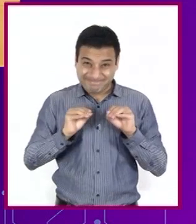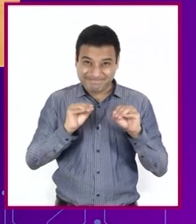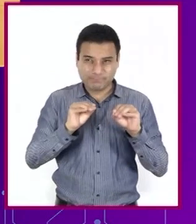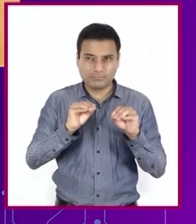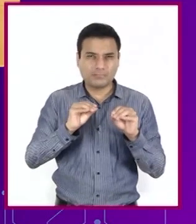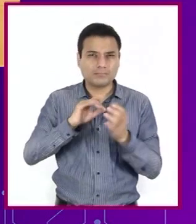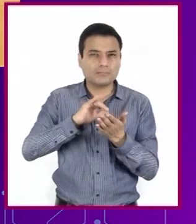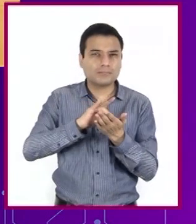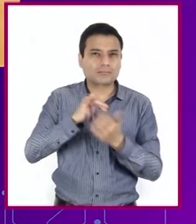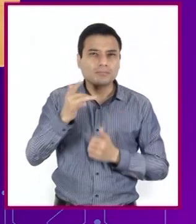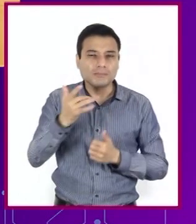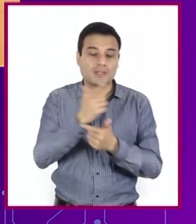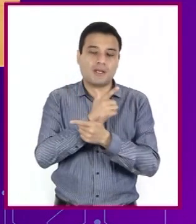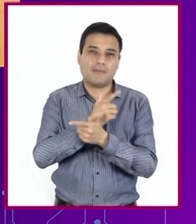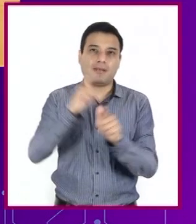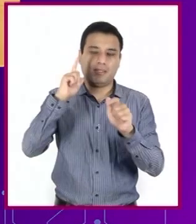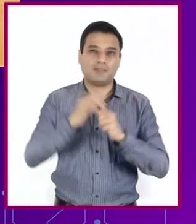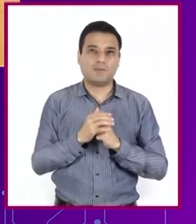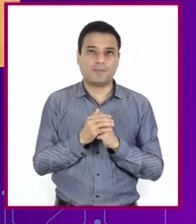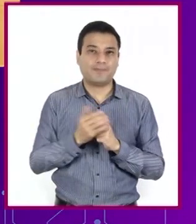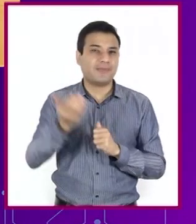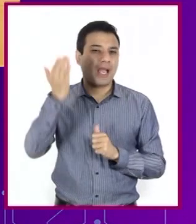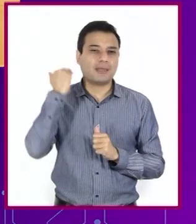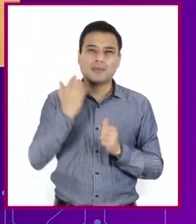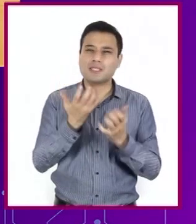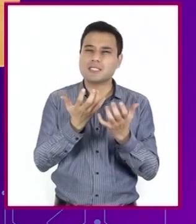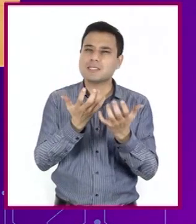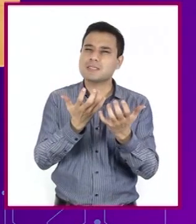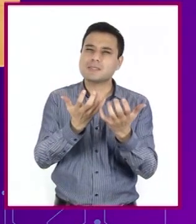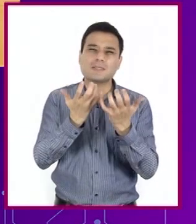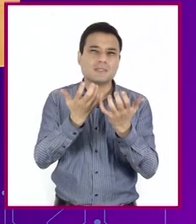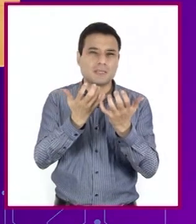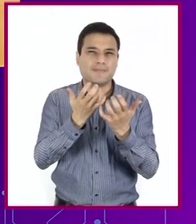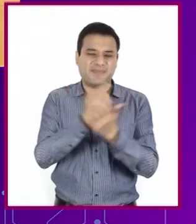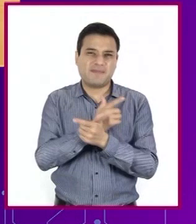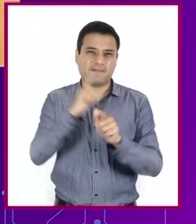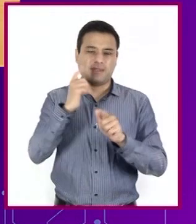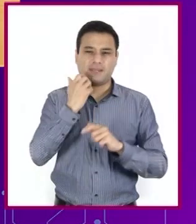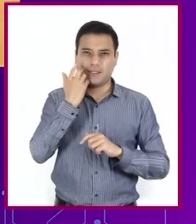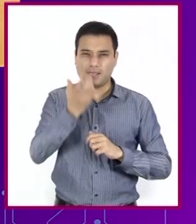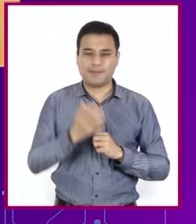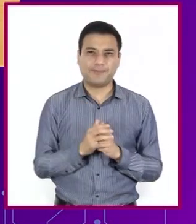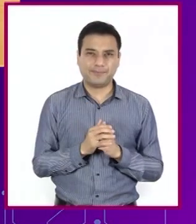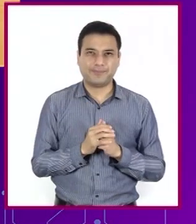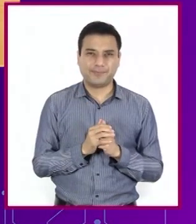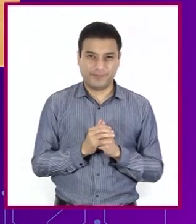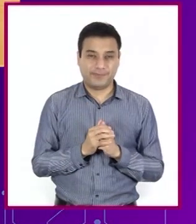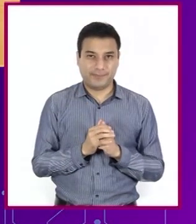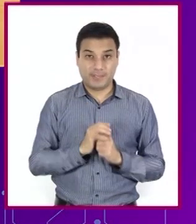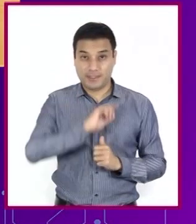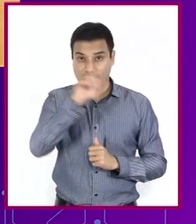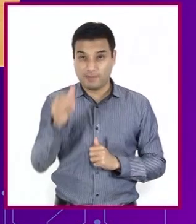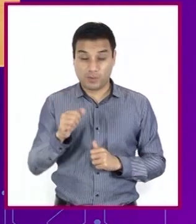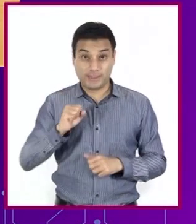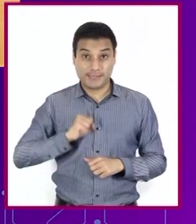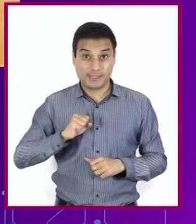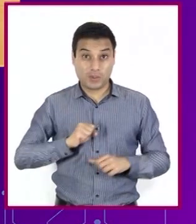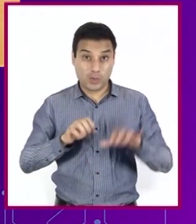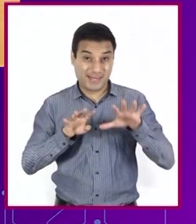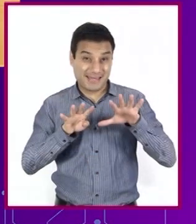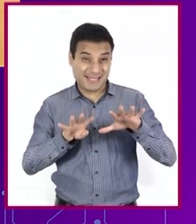liberalismo. Era la época en que la libertad guiaba al pueblo. Pero durante la segunda mitad del siglo